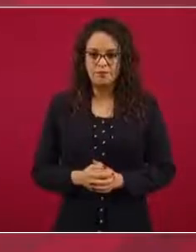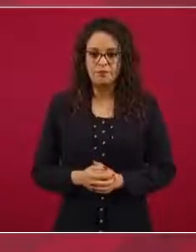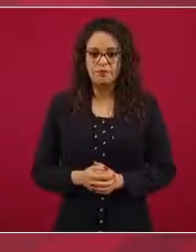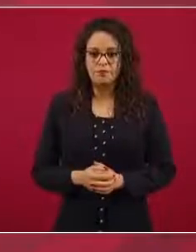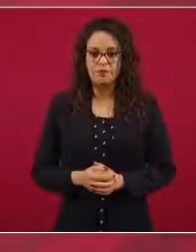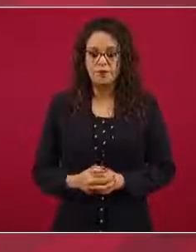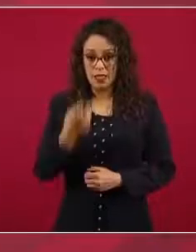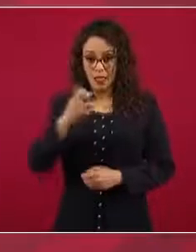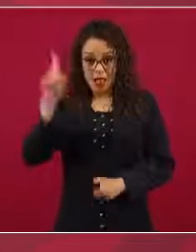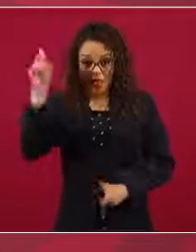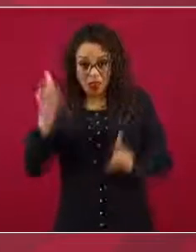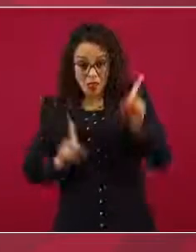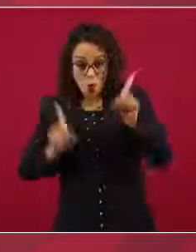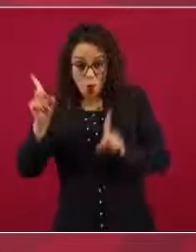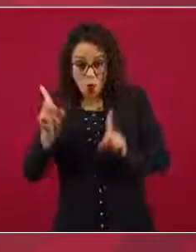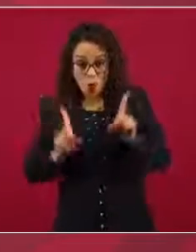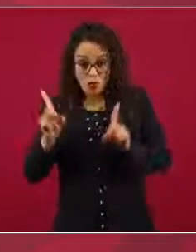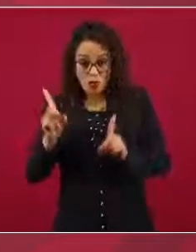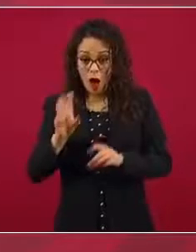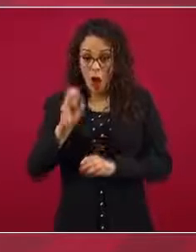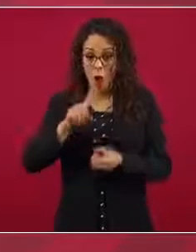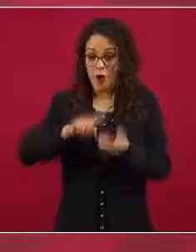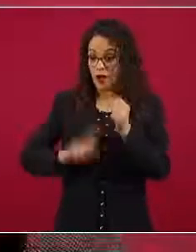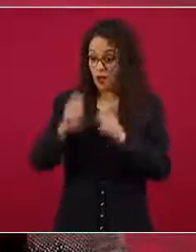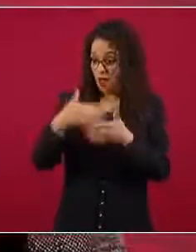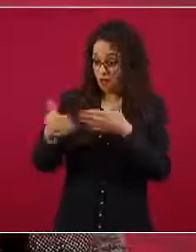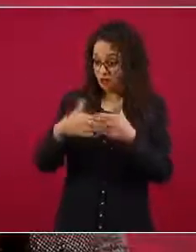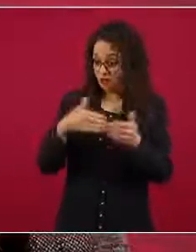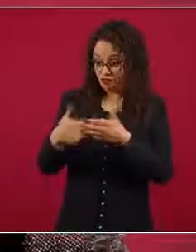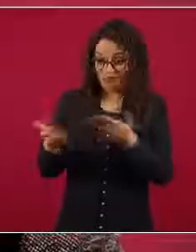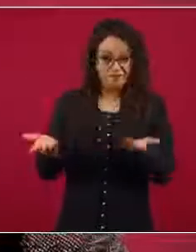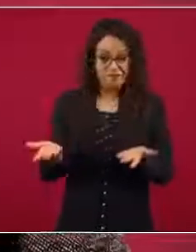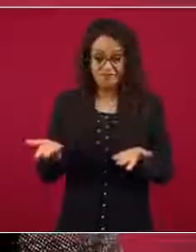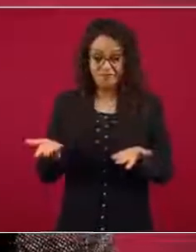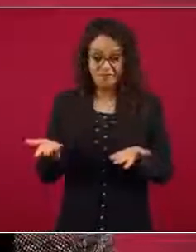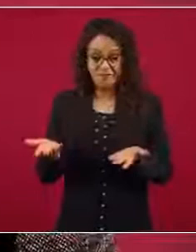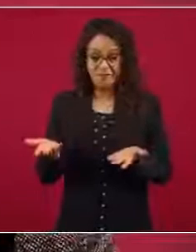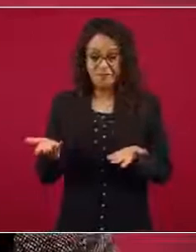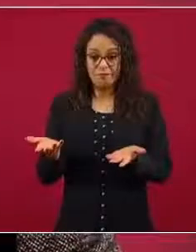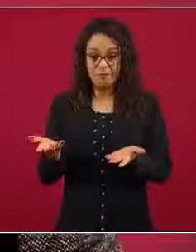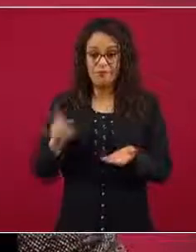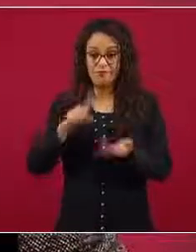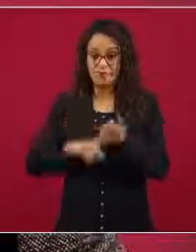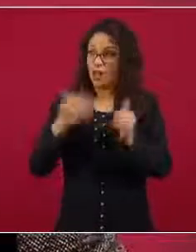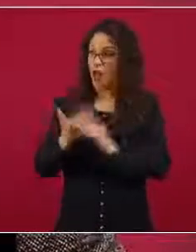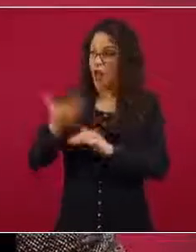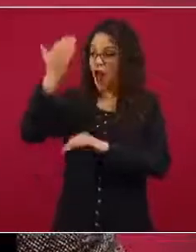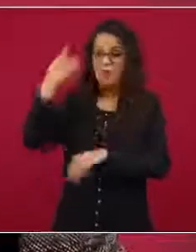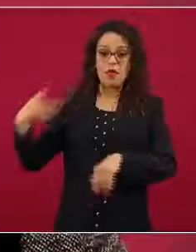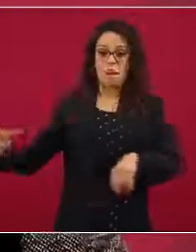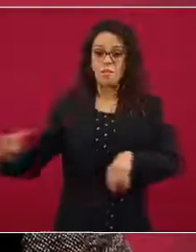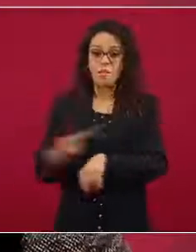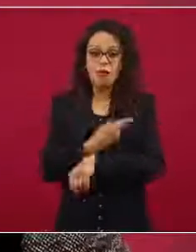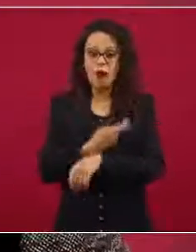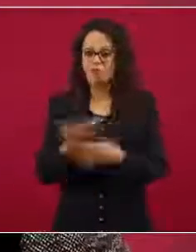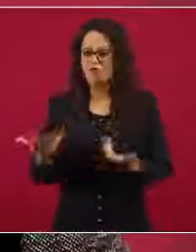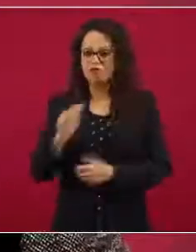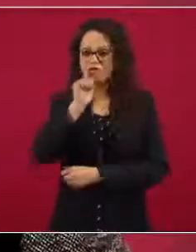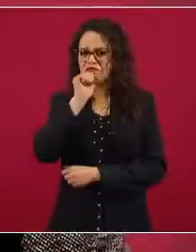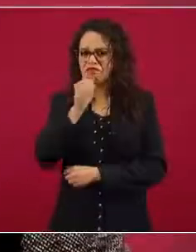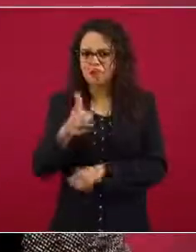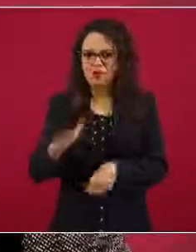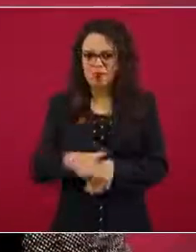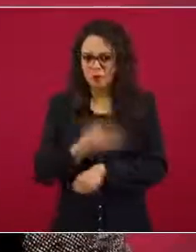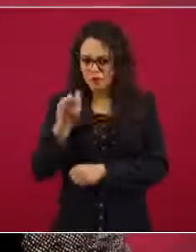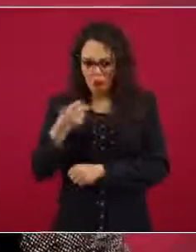de duda, de moda que se alimentó, y hablo en el pasado porque no he leído